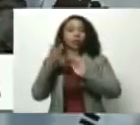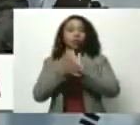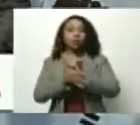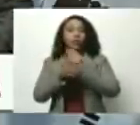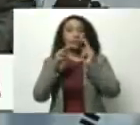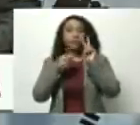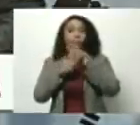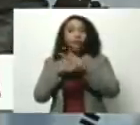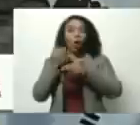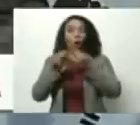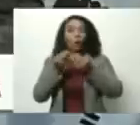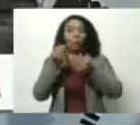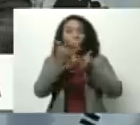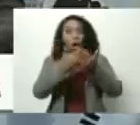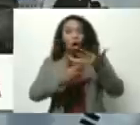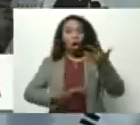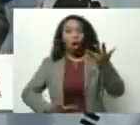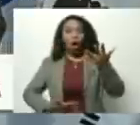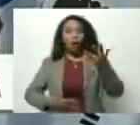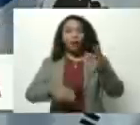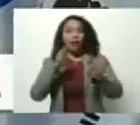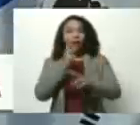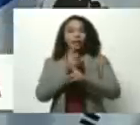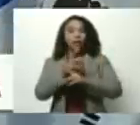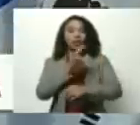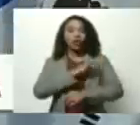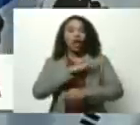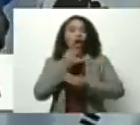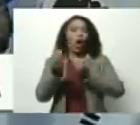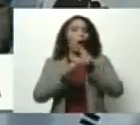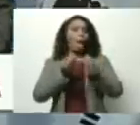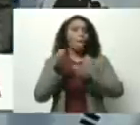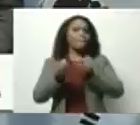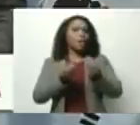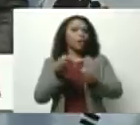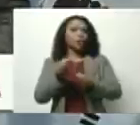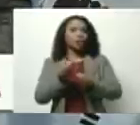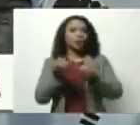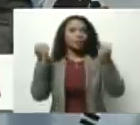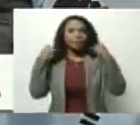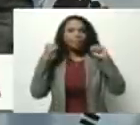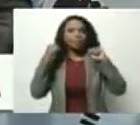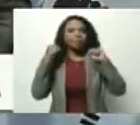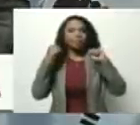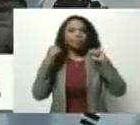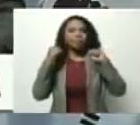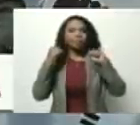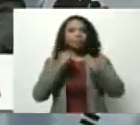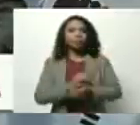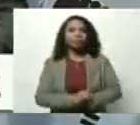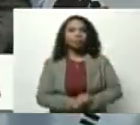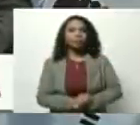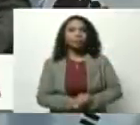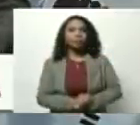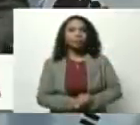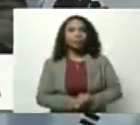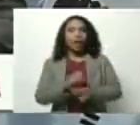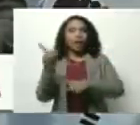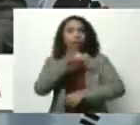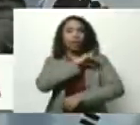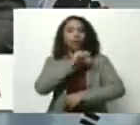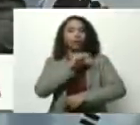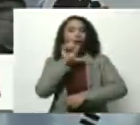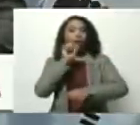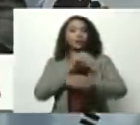vean los comentarios nada más en las redes sociales, cómo prácticamente a este rector que salió